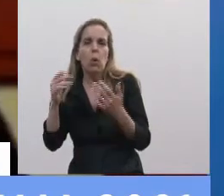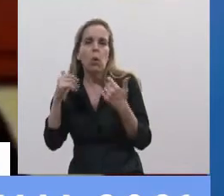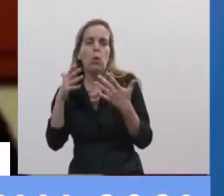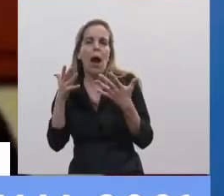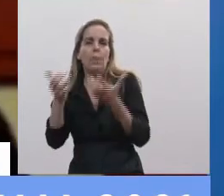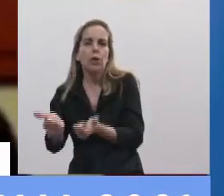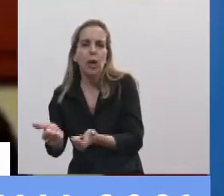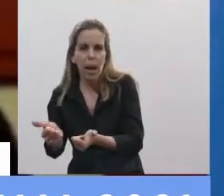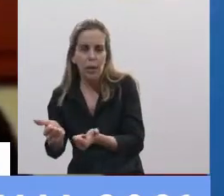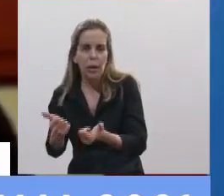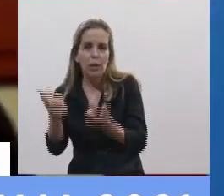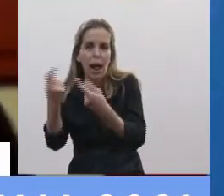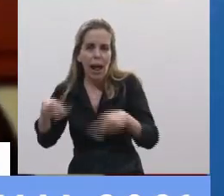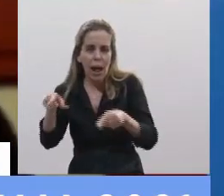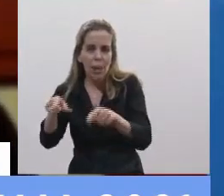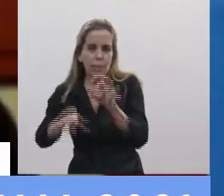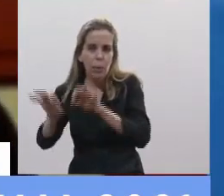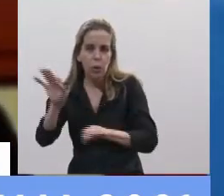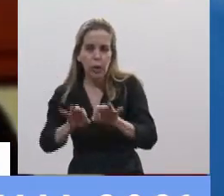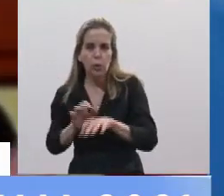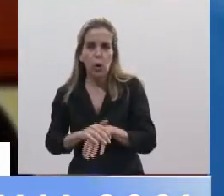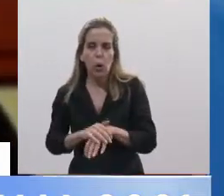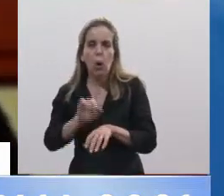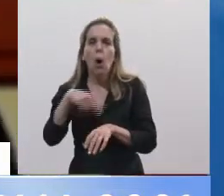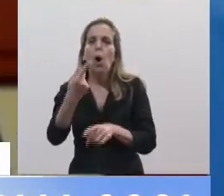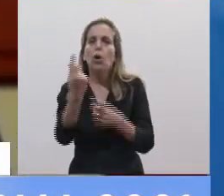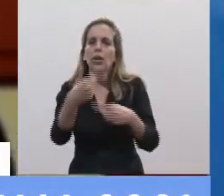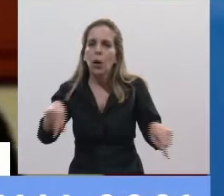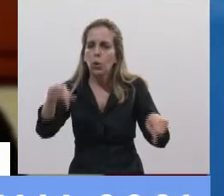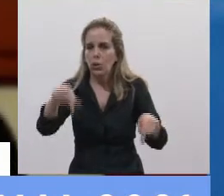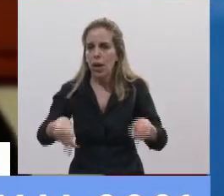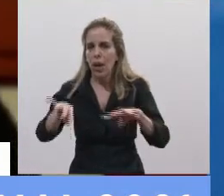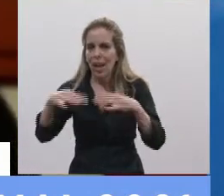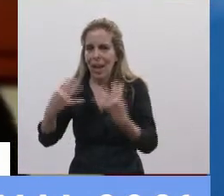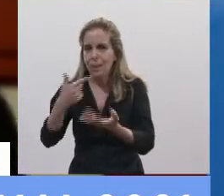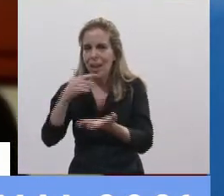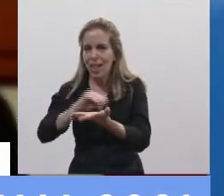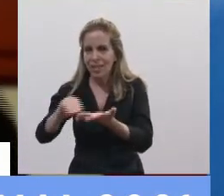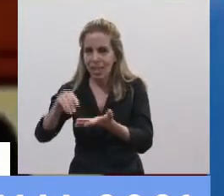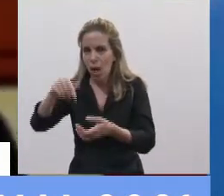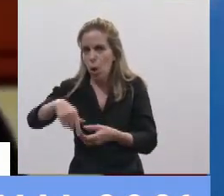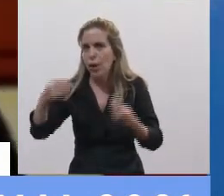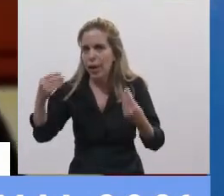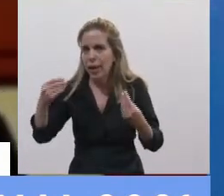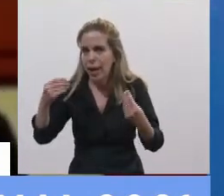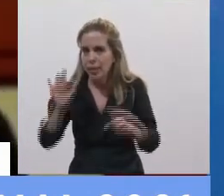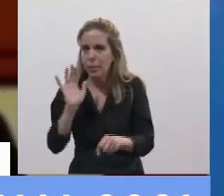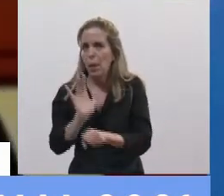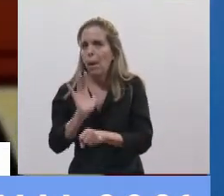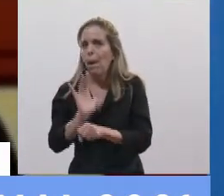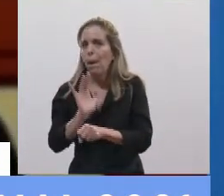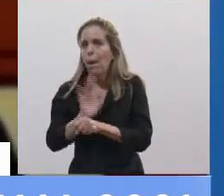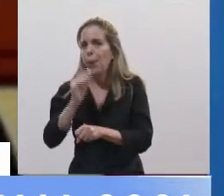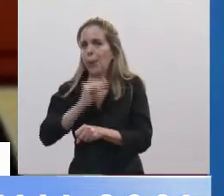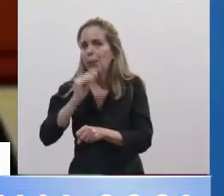recurso, quedarán en eso. Otra cosa llamativa de esta Cámara en el día de hoy es una especie de